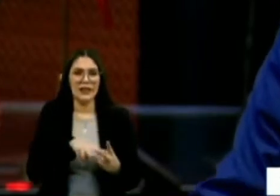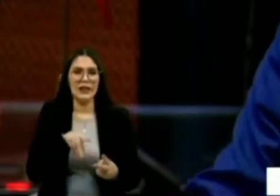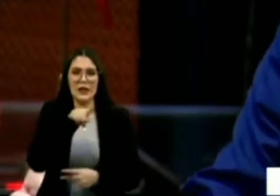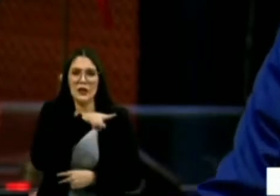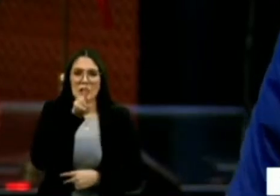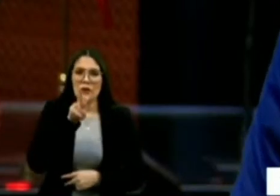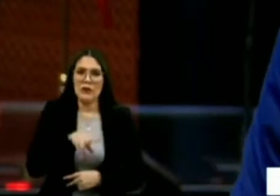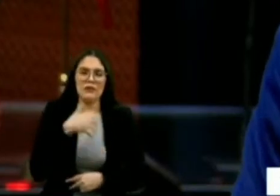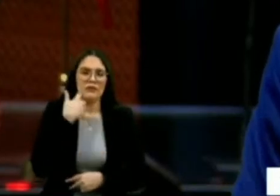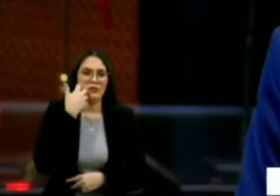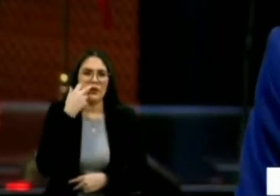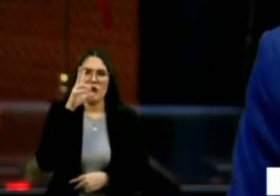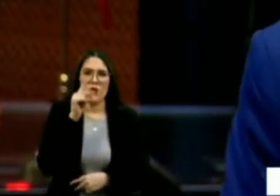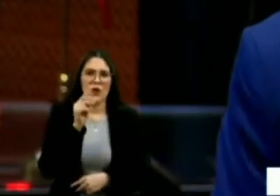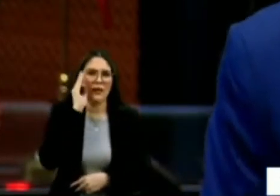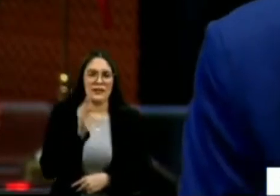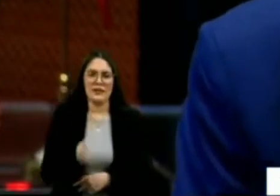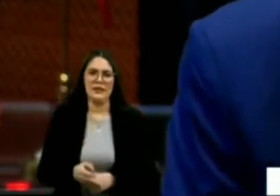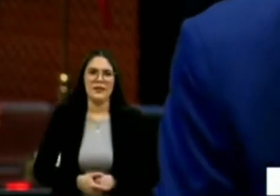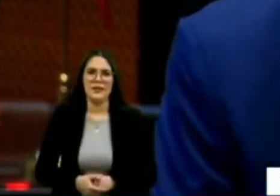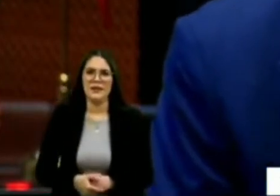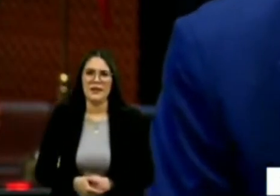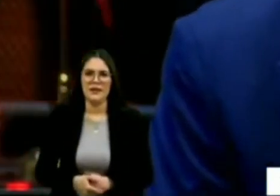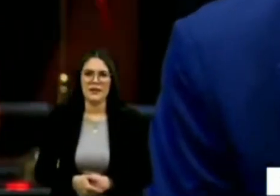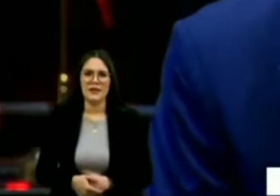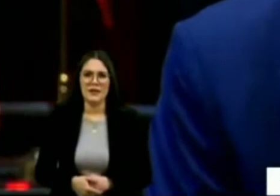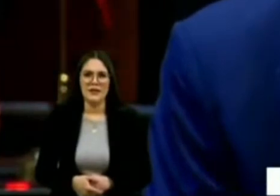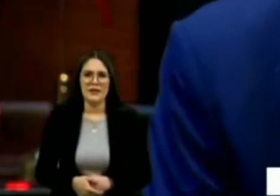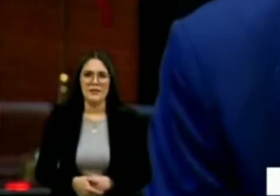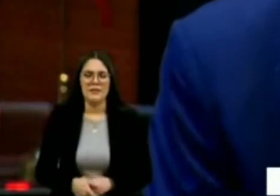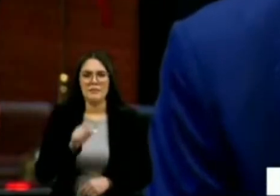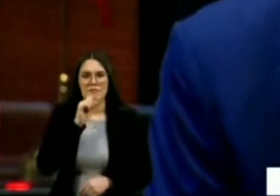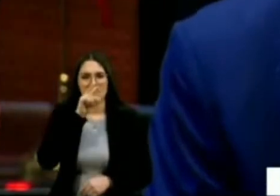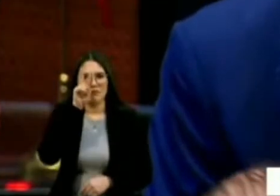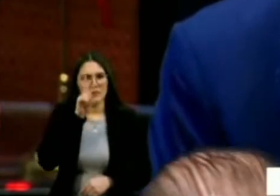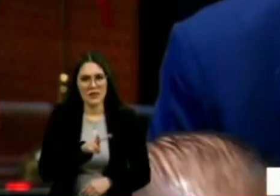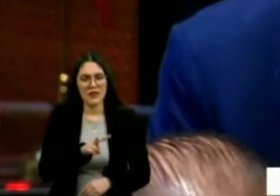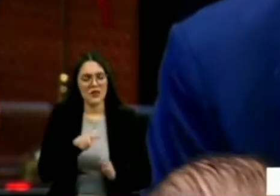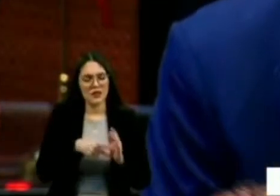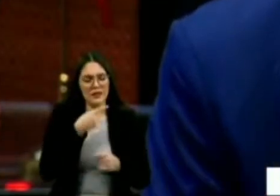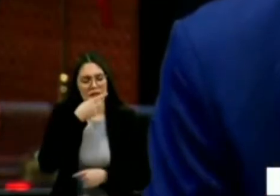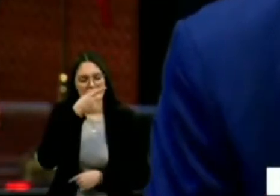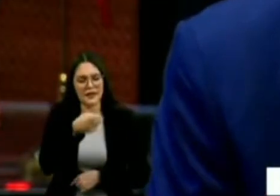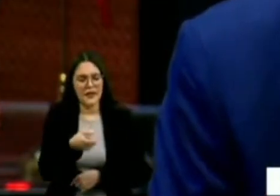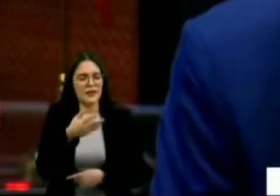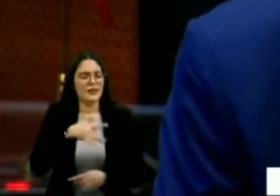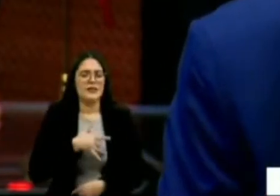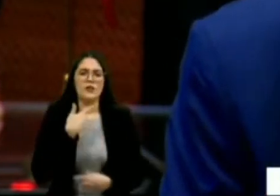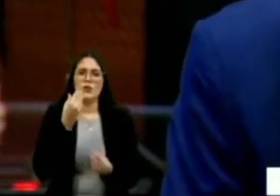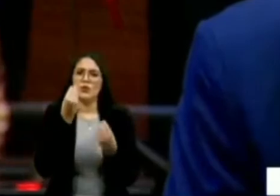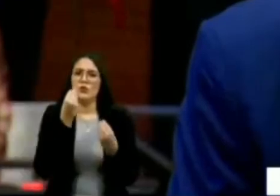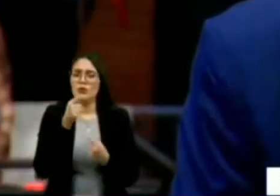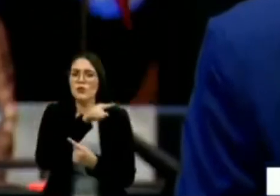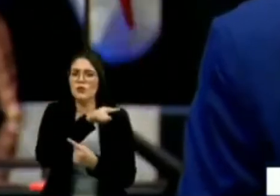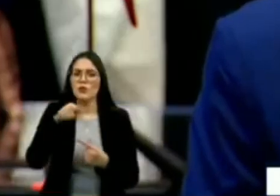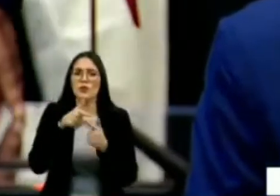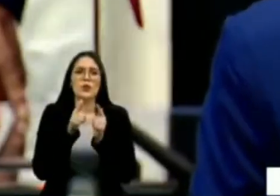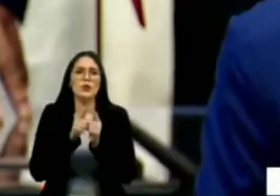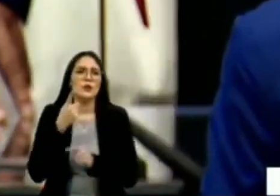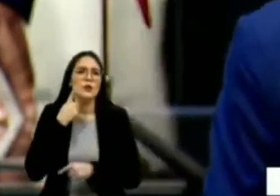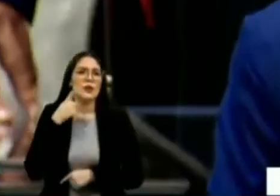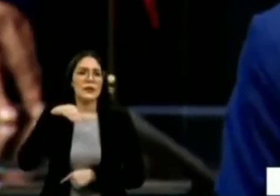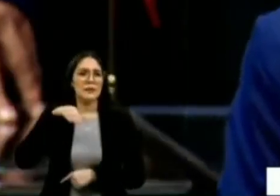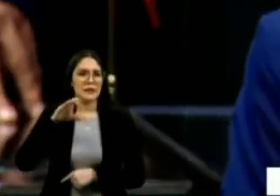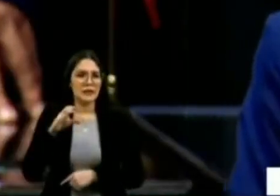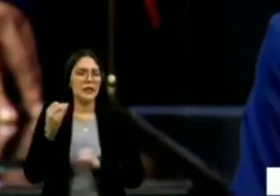absolutamente inaceptables. Termino como empecé. Nuestra más absoluta solidaridad con Movimiento Ciudadano y nuestra